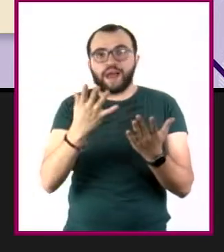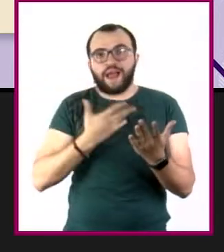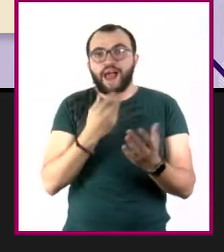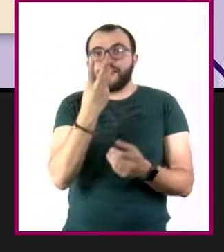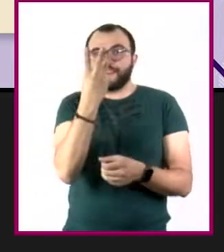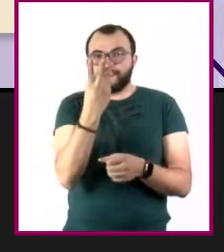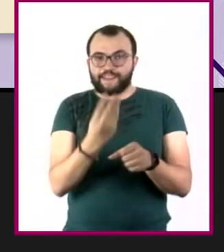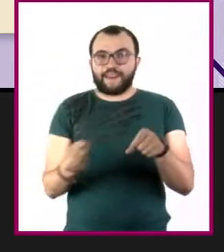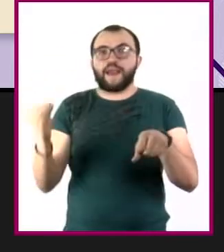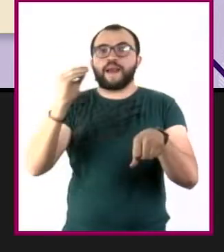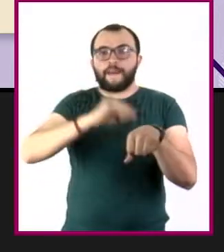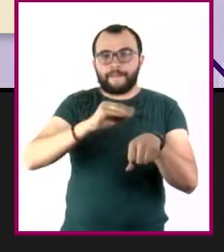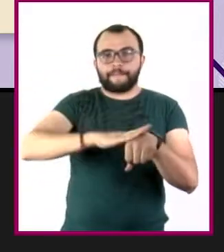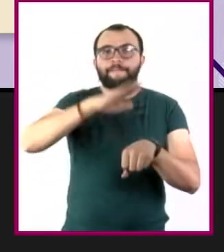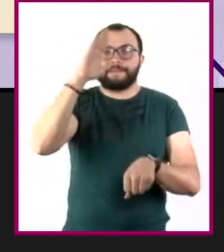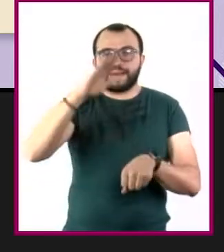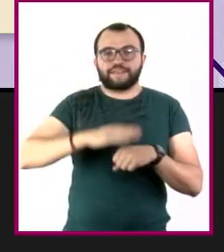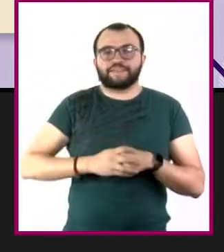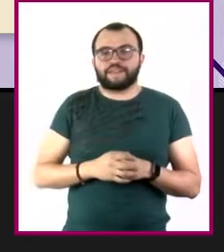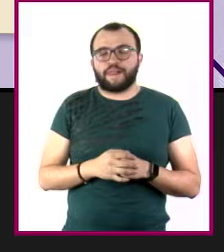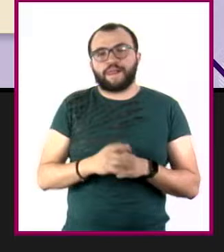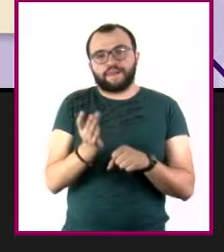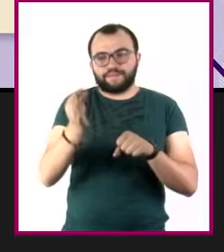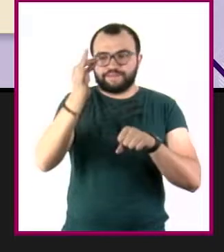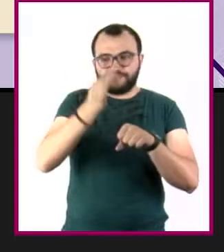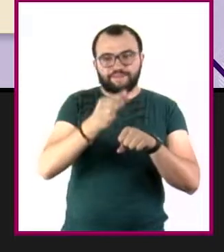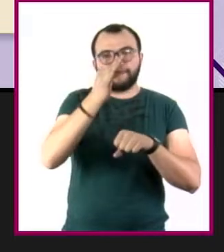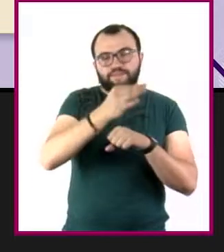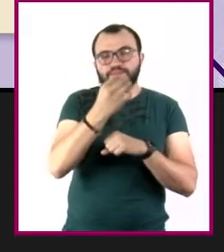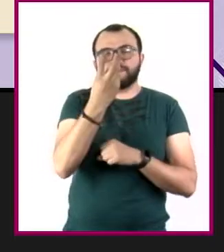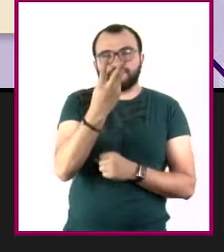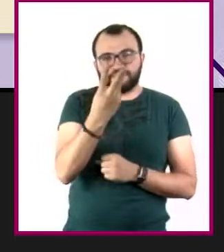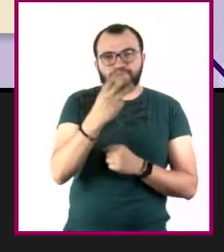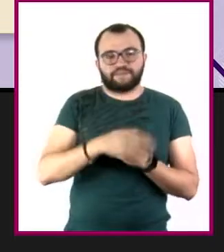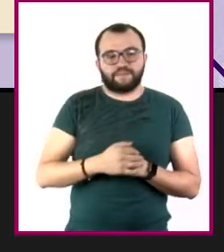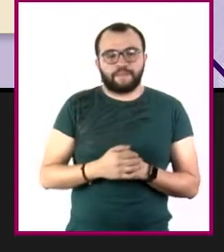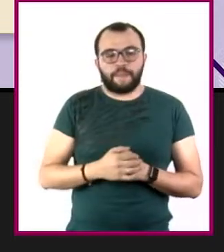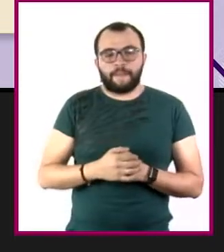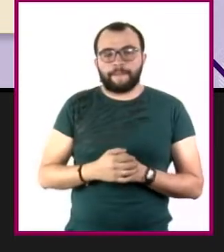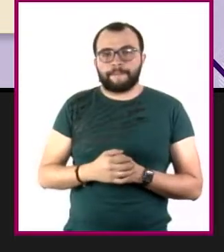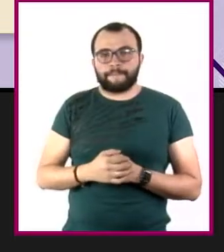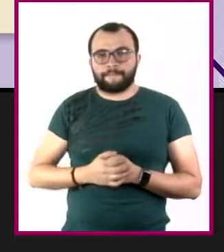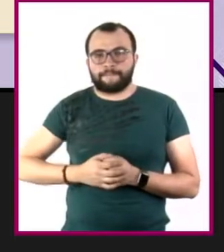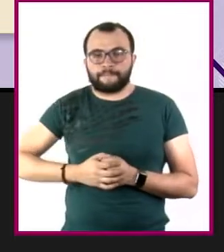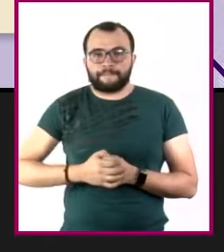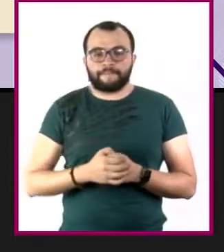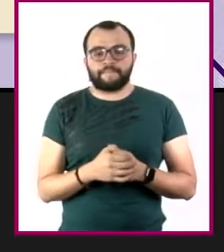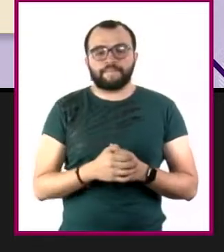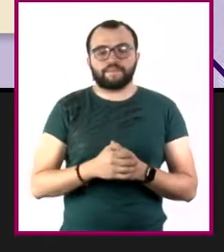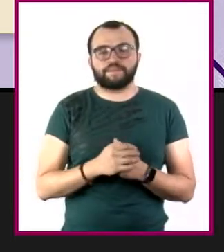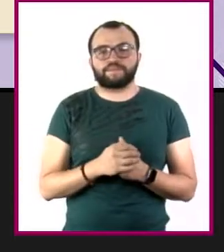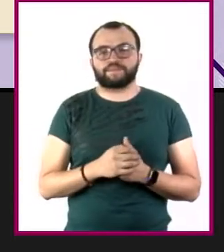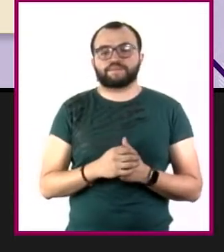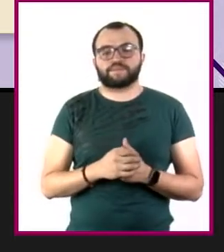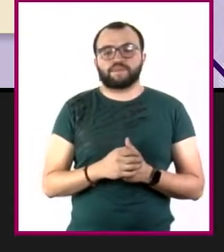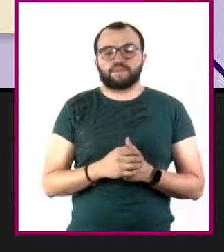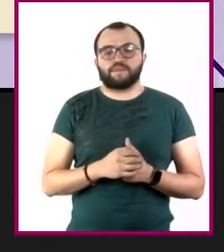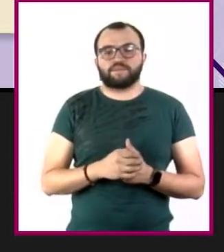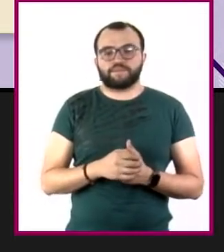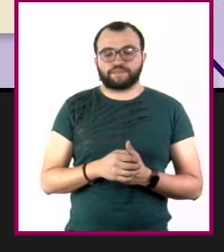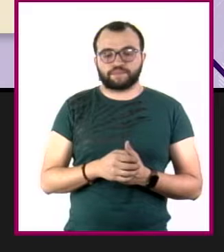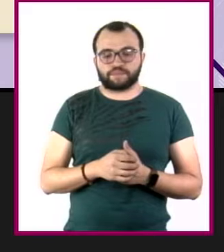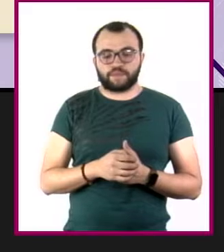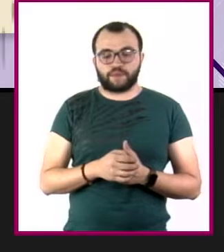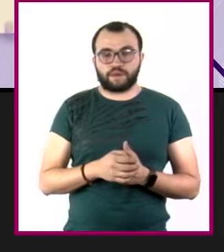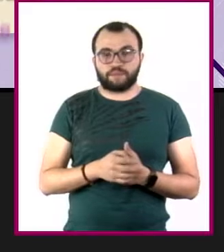más, así que pongamos otros 3 alfileres a la almohadilla. 1, 2, 3.